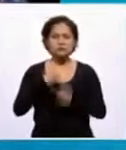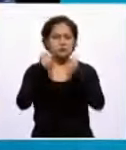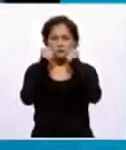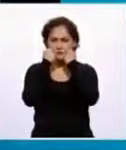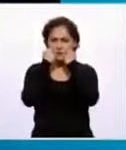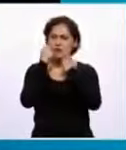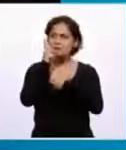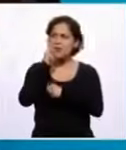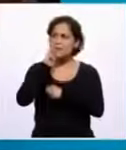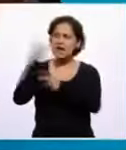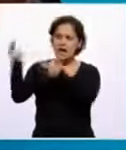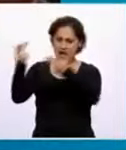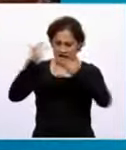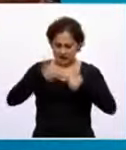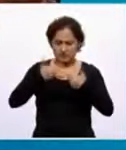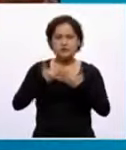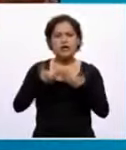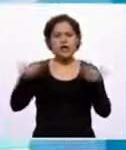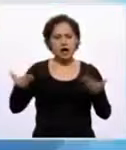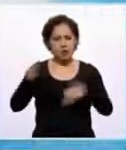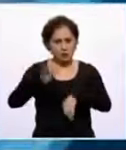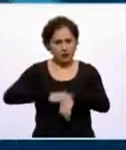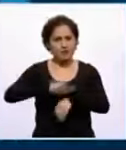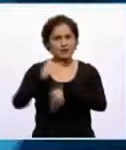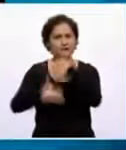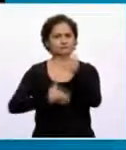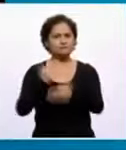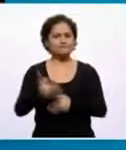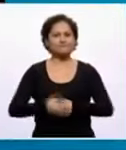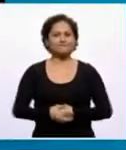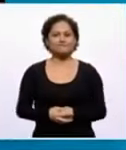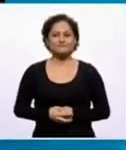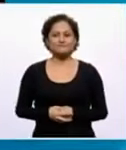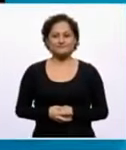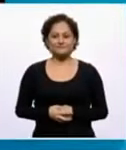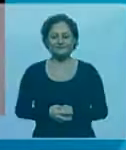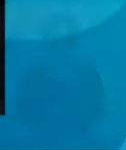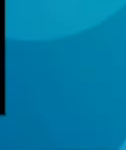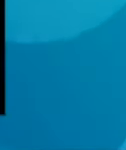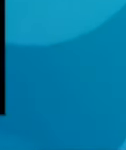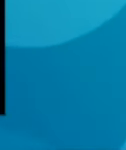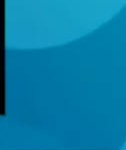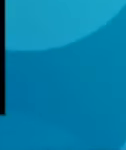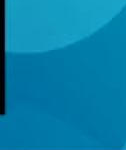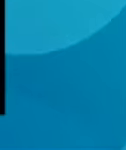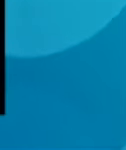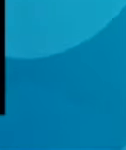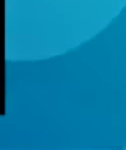mucho más con ellos.